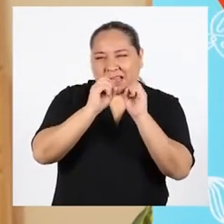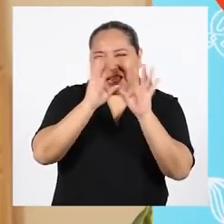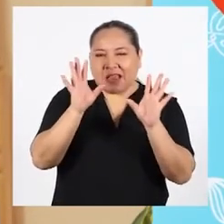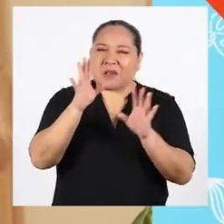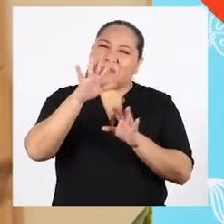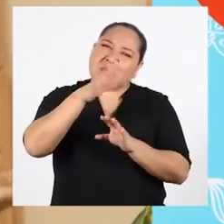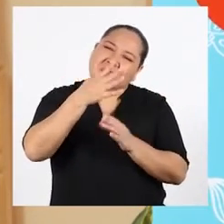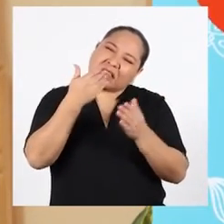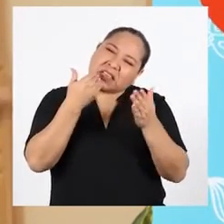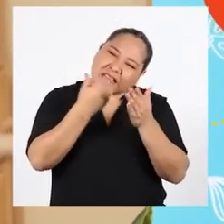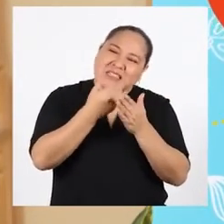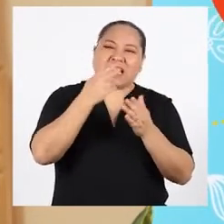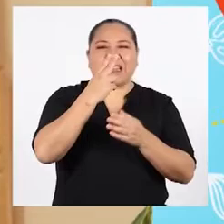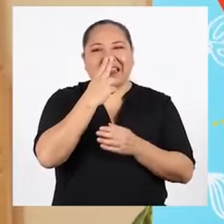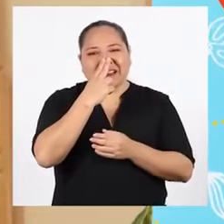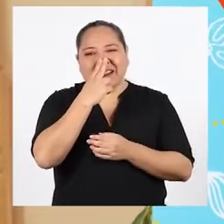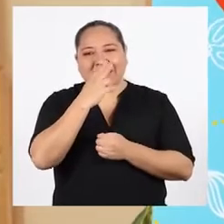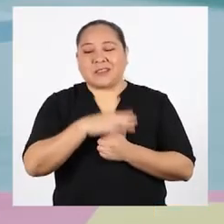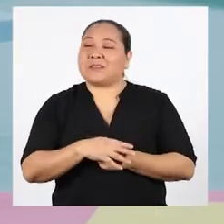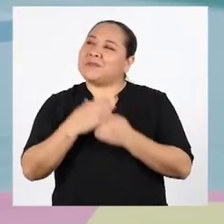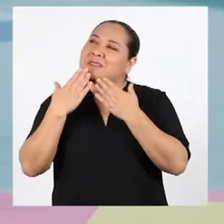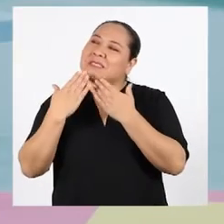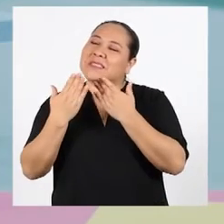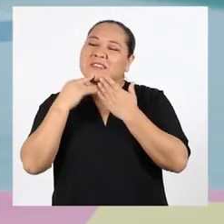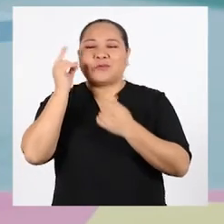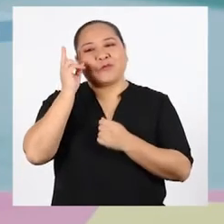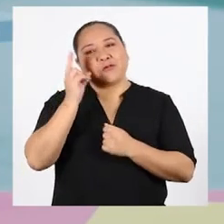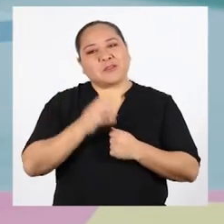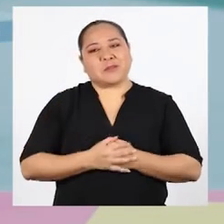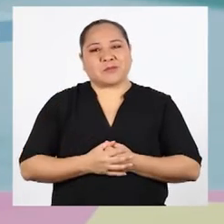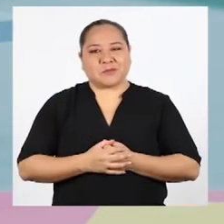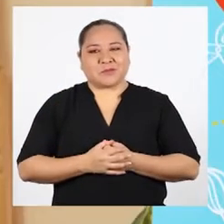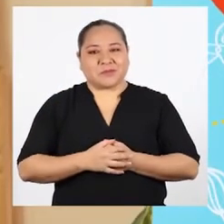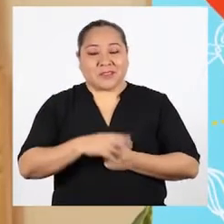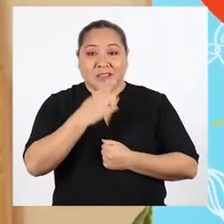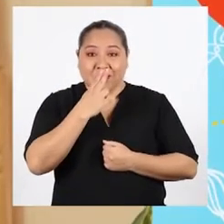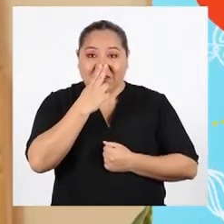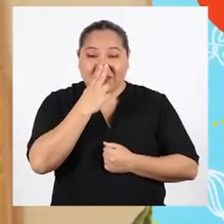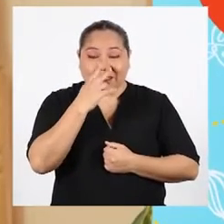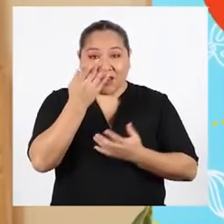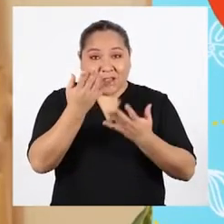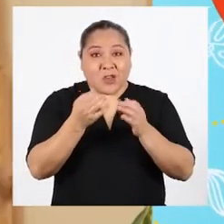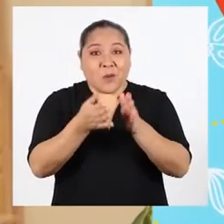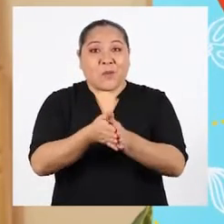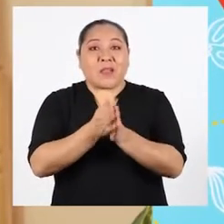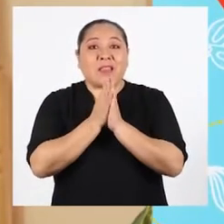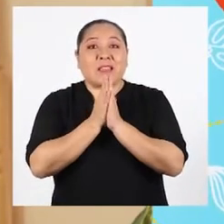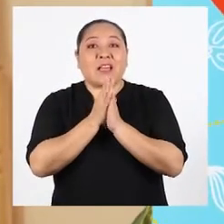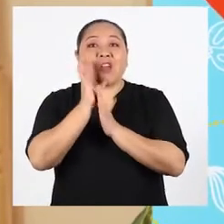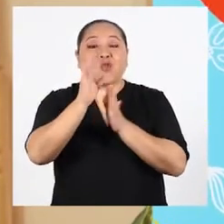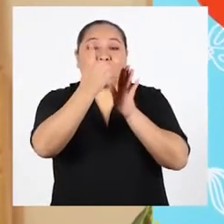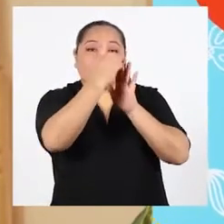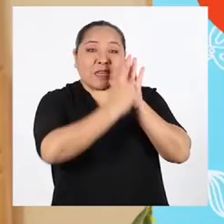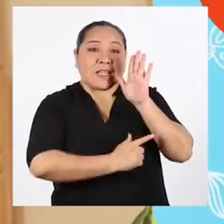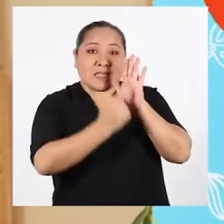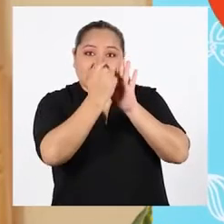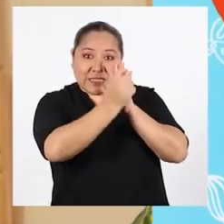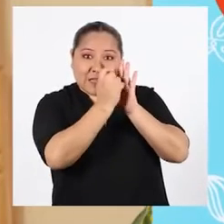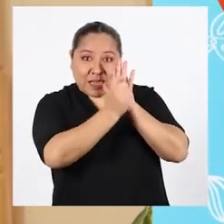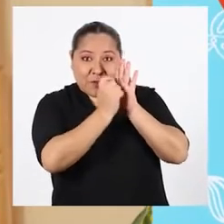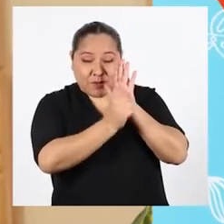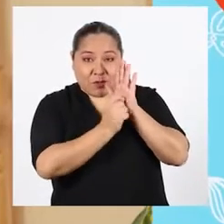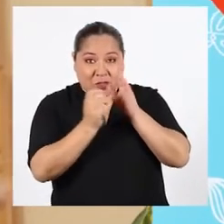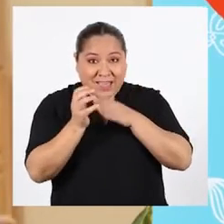pero creo que estabas muy cerca, Tocino. Gracias, profesora. Tocino, quisiera pedirte que a tu lista de